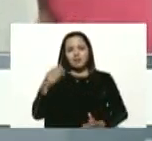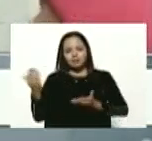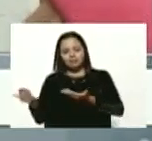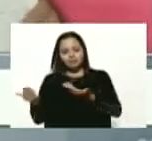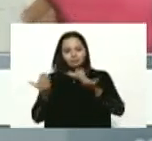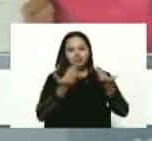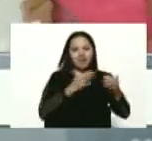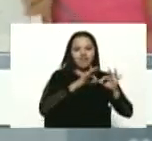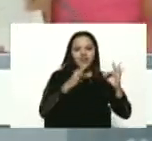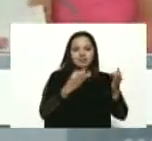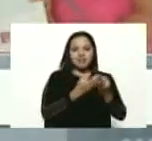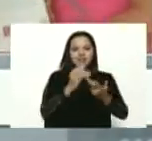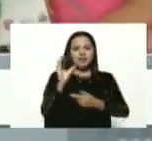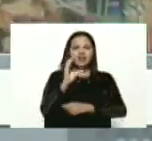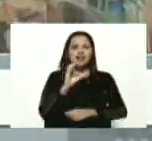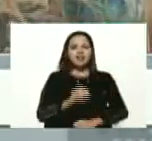Caracas.